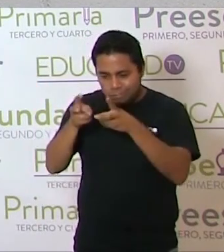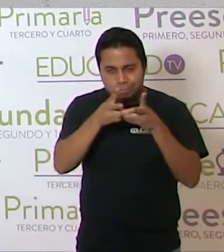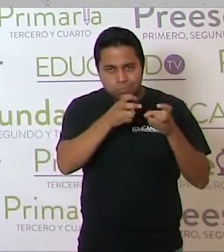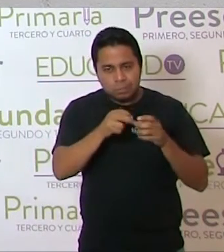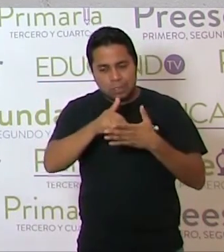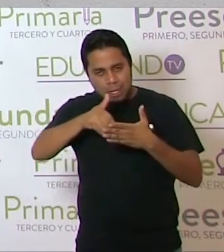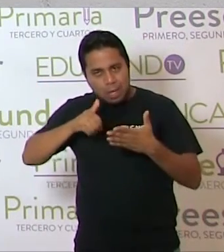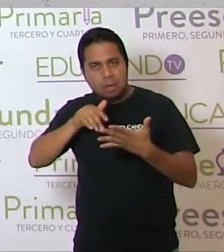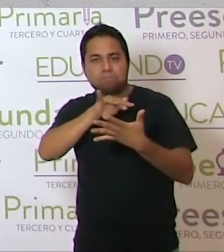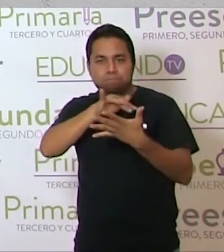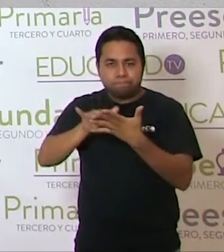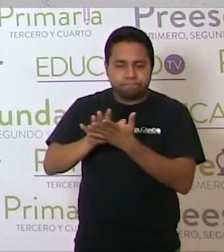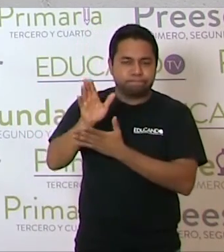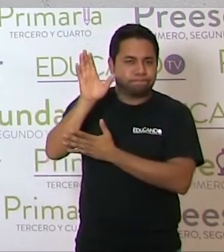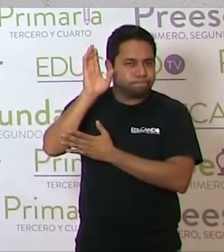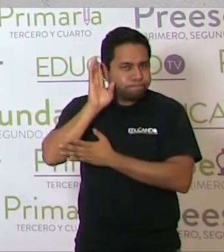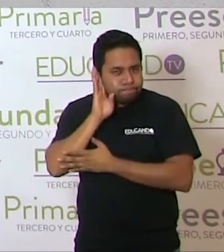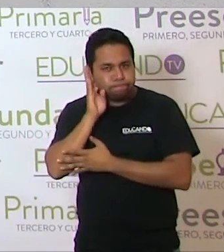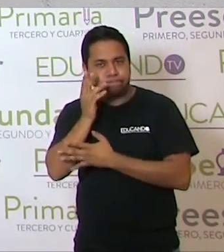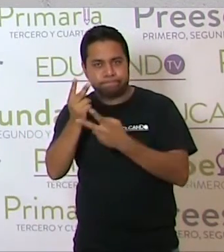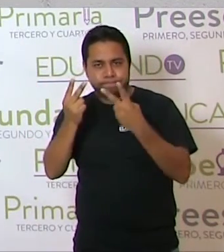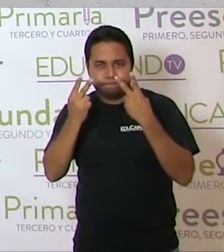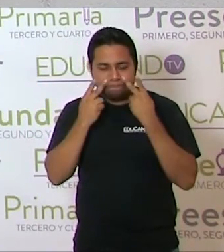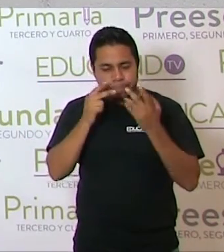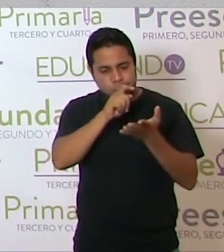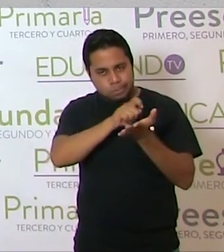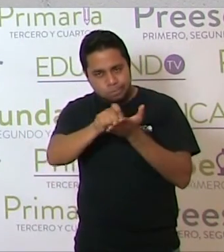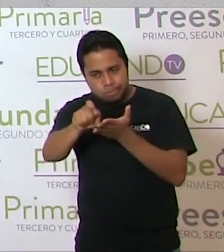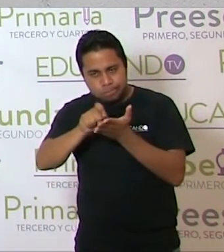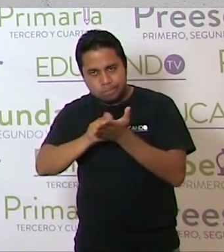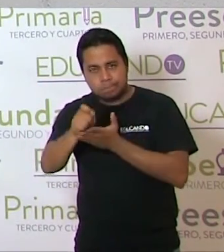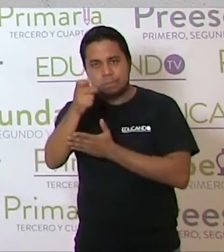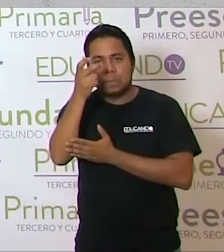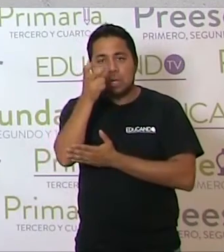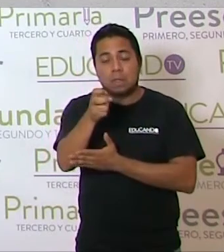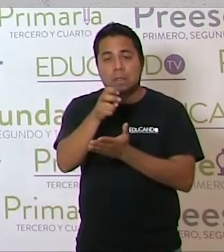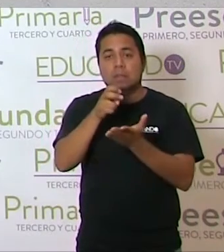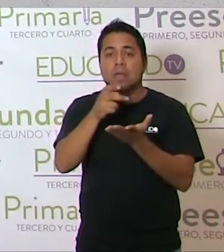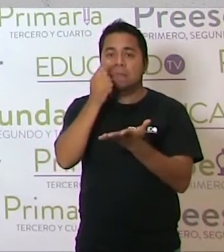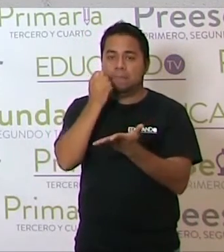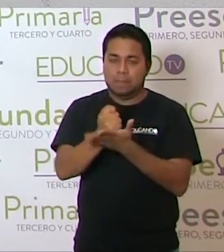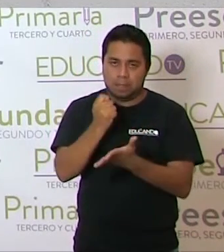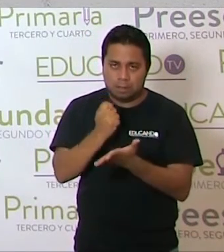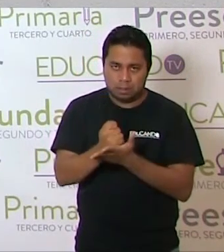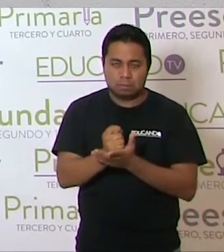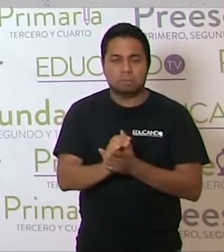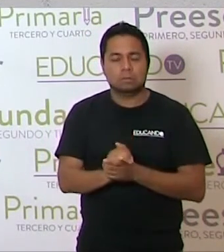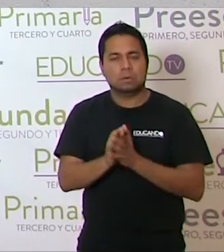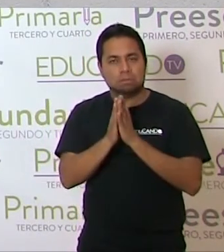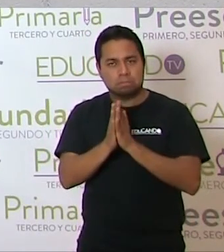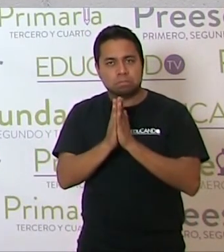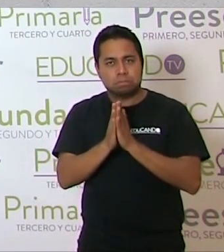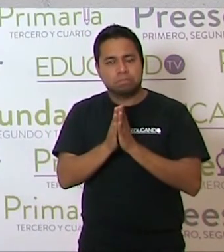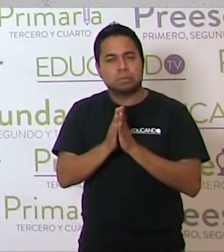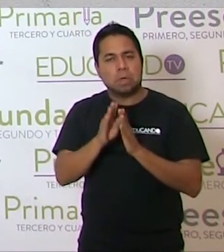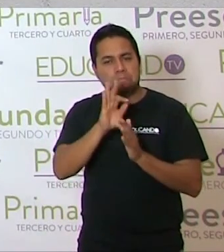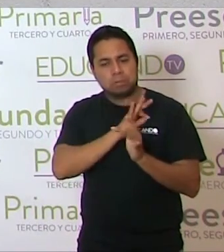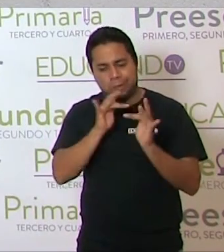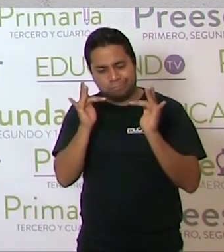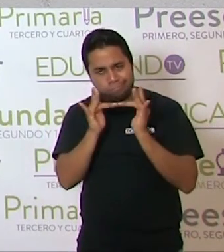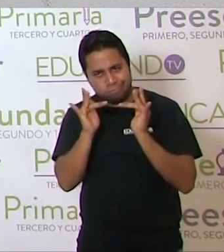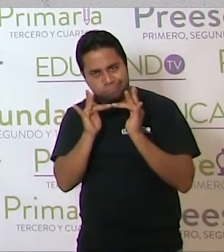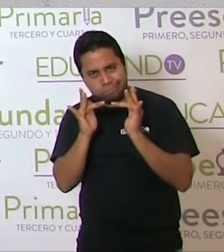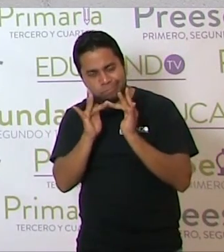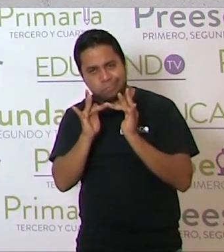escuchamos y que subrayamos esa va a ser su tarea por favor suban a las redes sociales